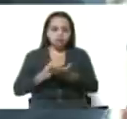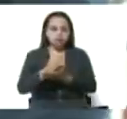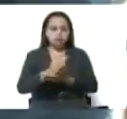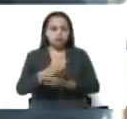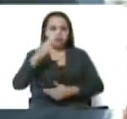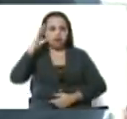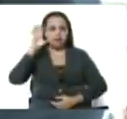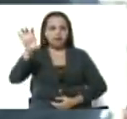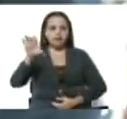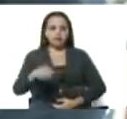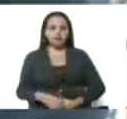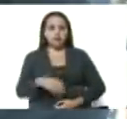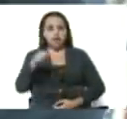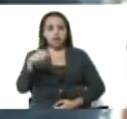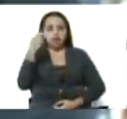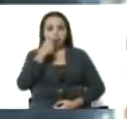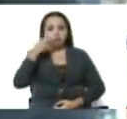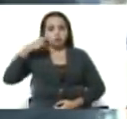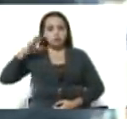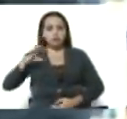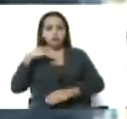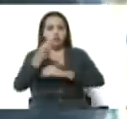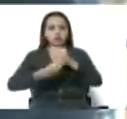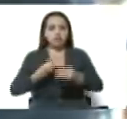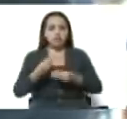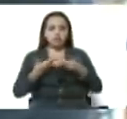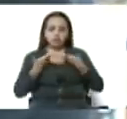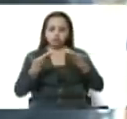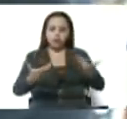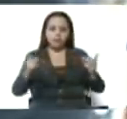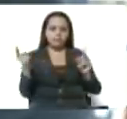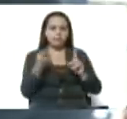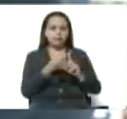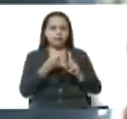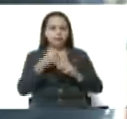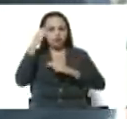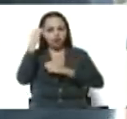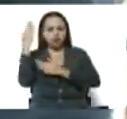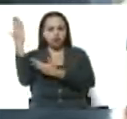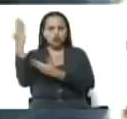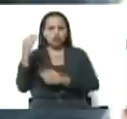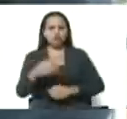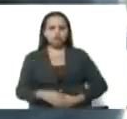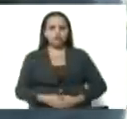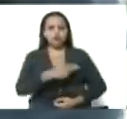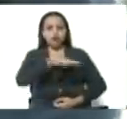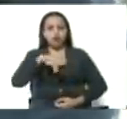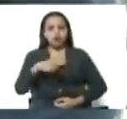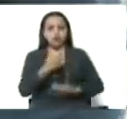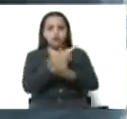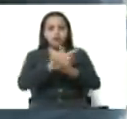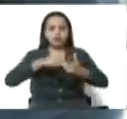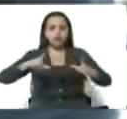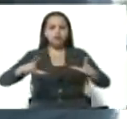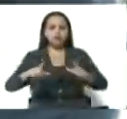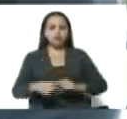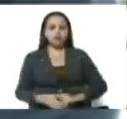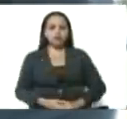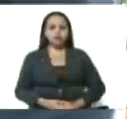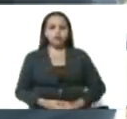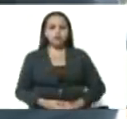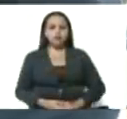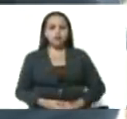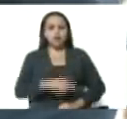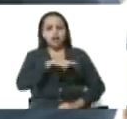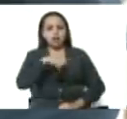este compromiso lo hicimos inspirado primeramente en dios en nuestros libertadores en nuestro